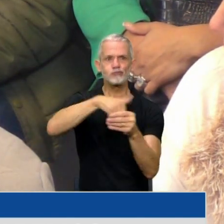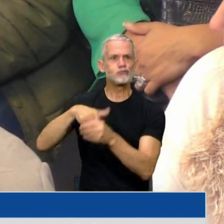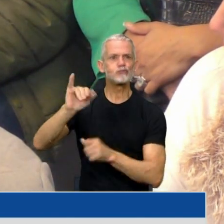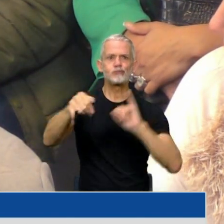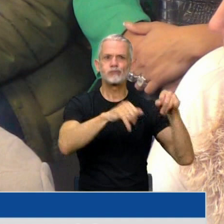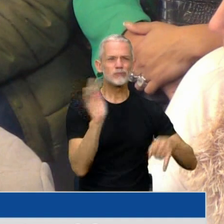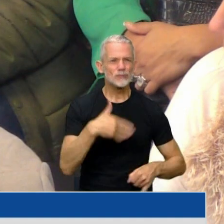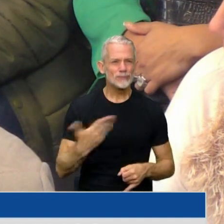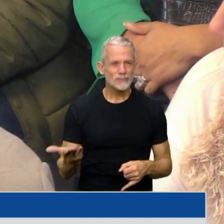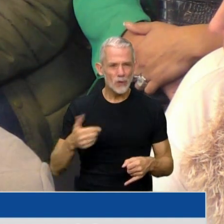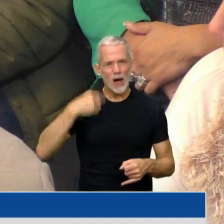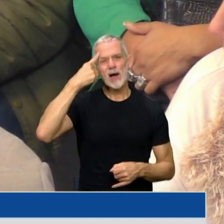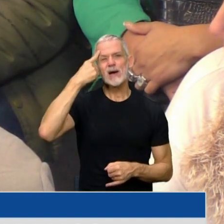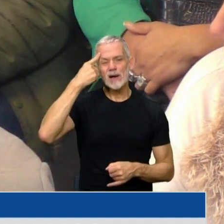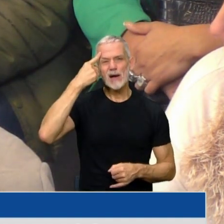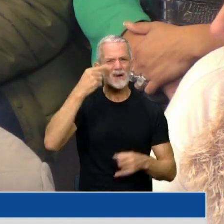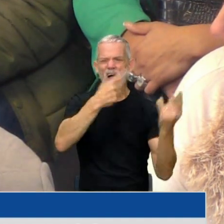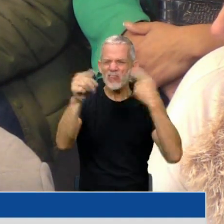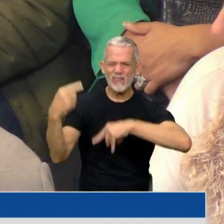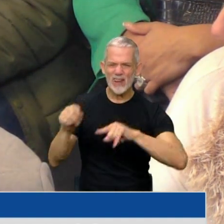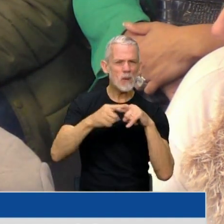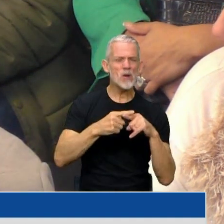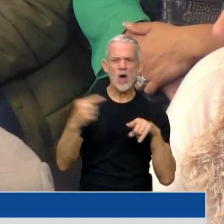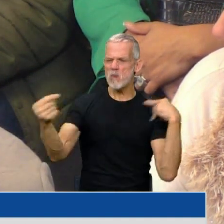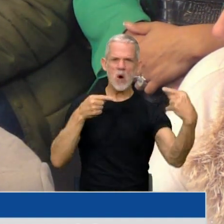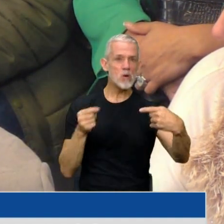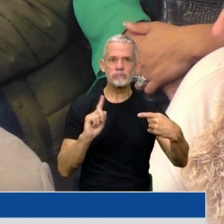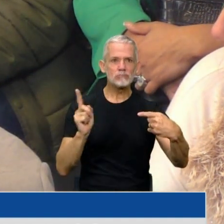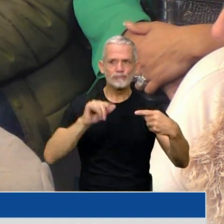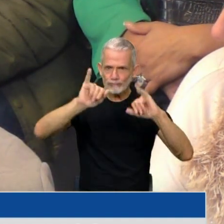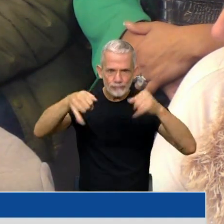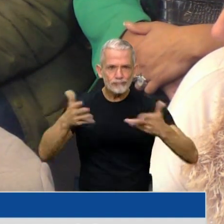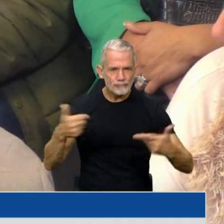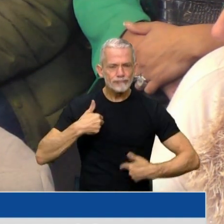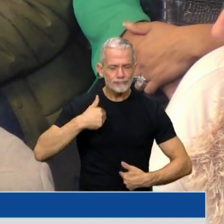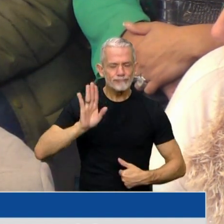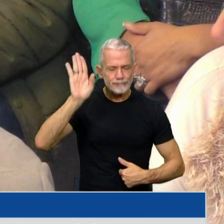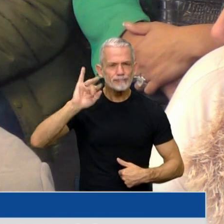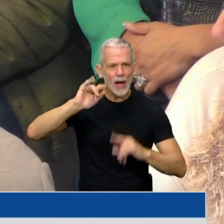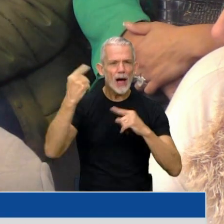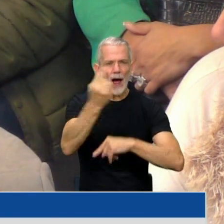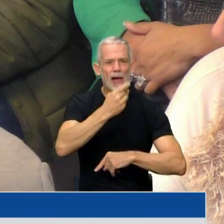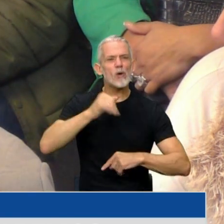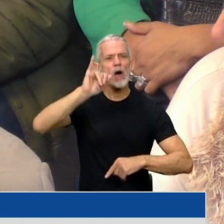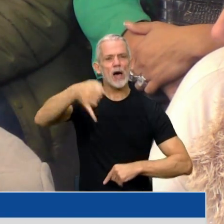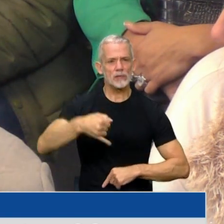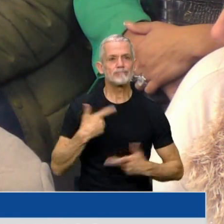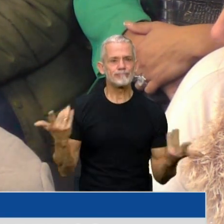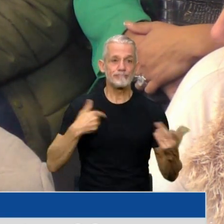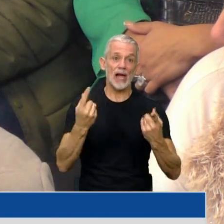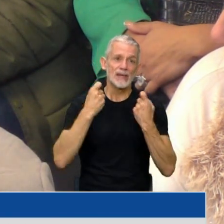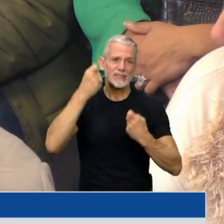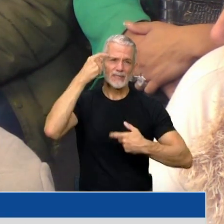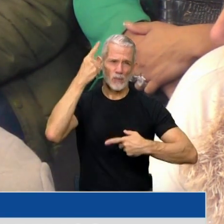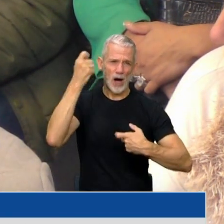una alegría grande porque entendimos que ahí no había diferencia sino todos aceptando que teníamos que formarnos, que necesitábamos